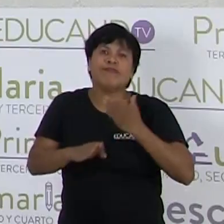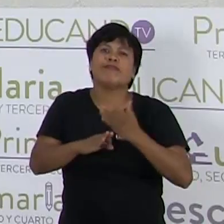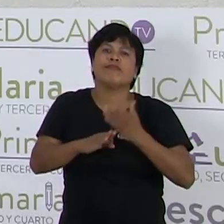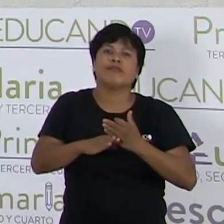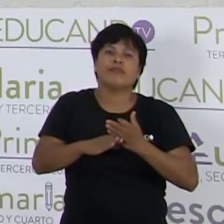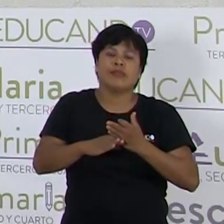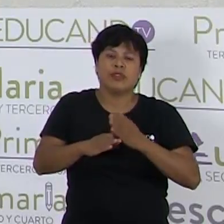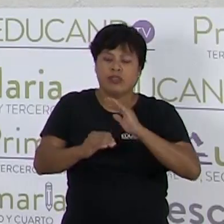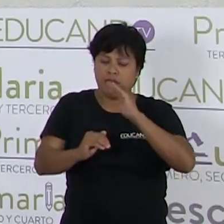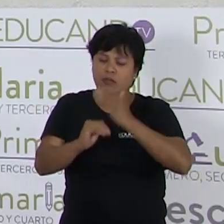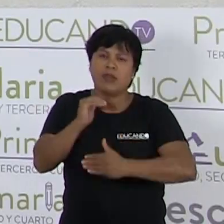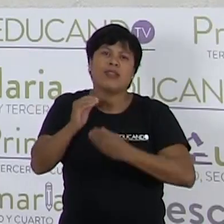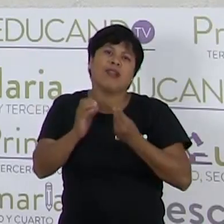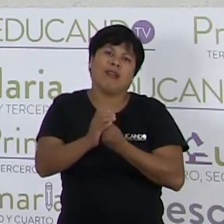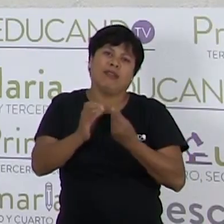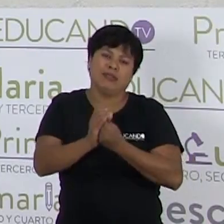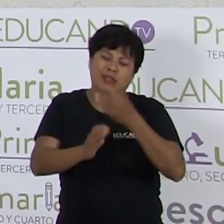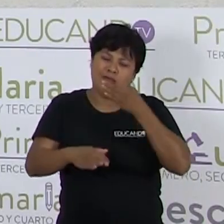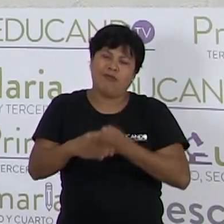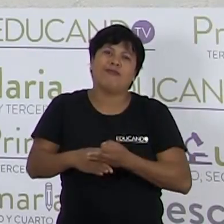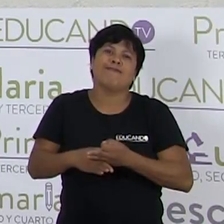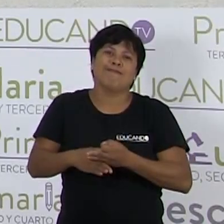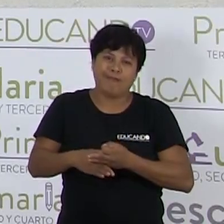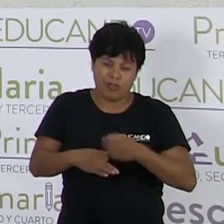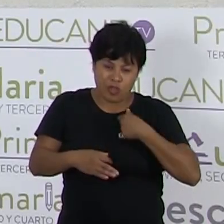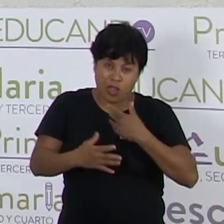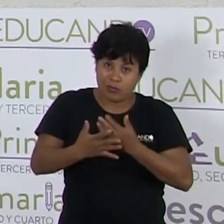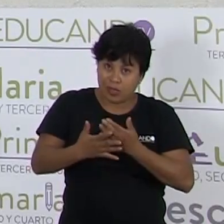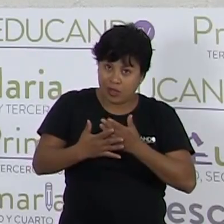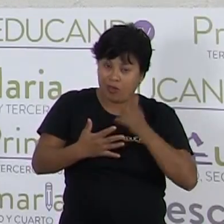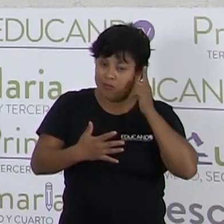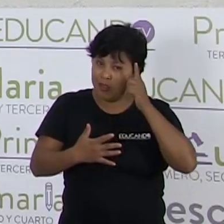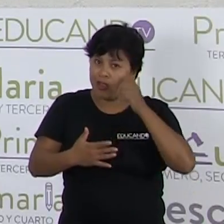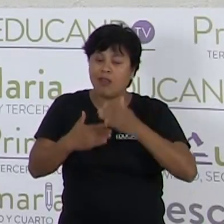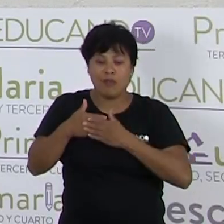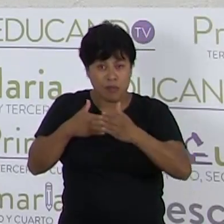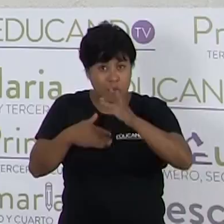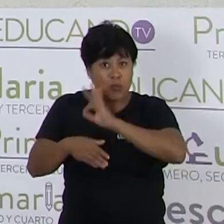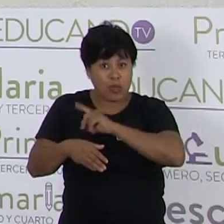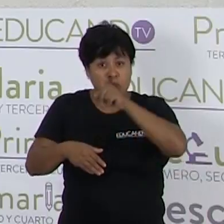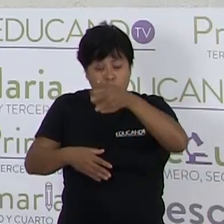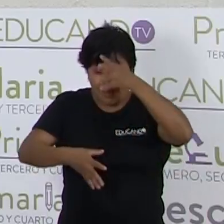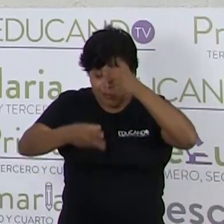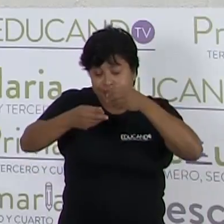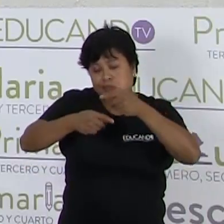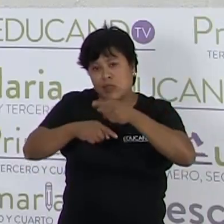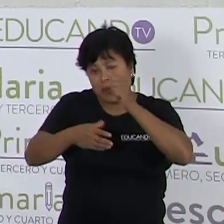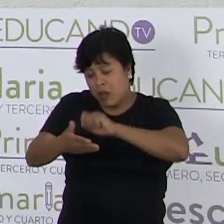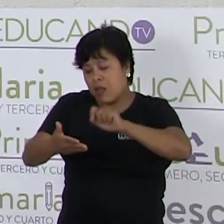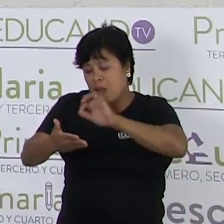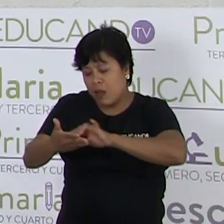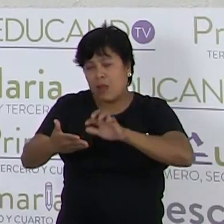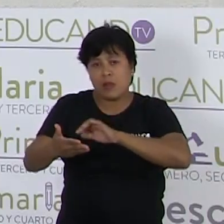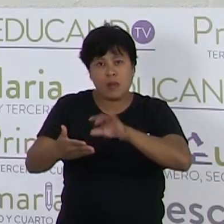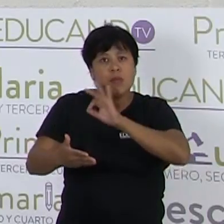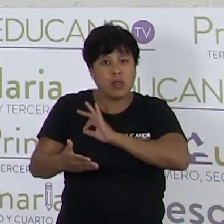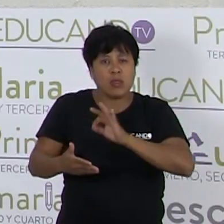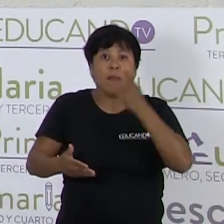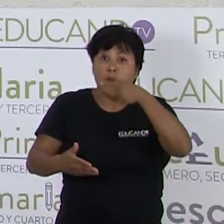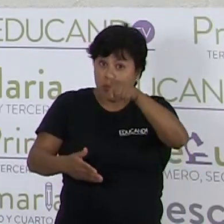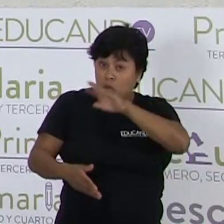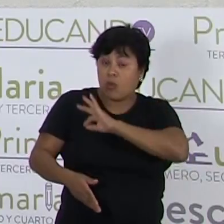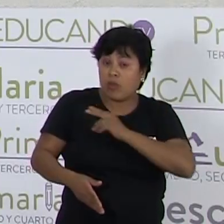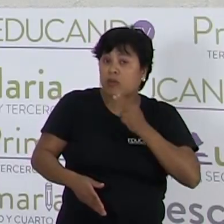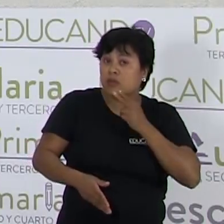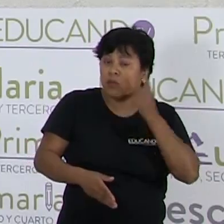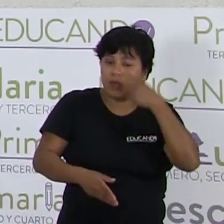estamos dando por terminada la clase de hoy. Yo espero que te pongas a repasar todo lo que hemos visto hasta ahorita porque te va a servir en